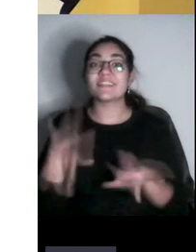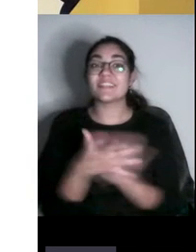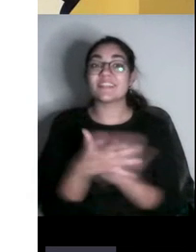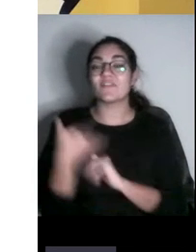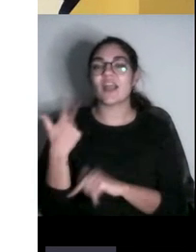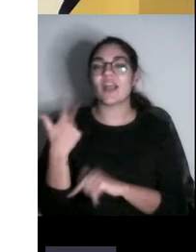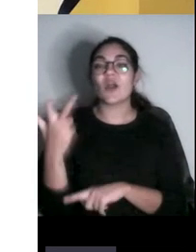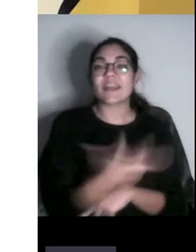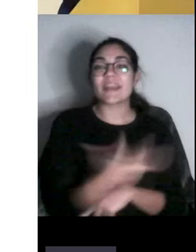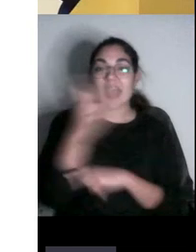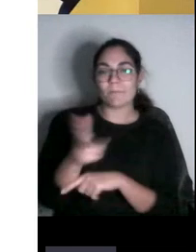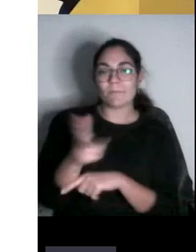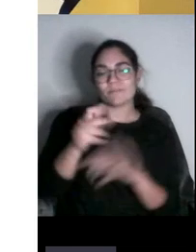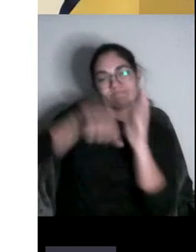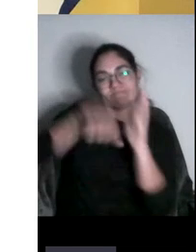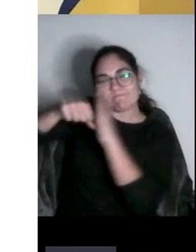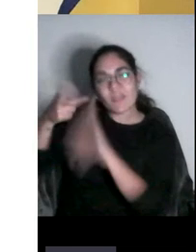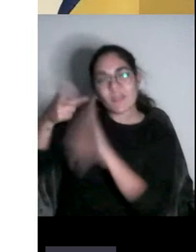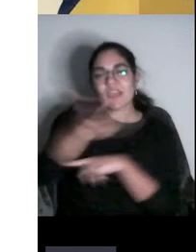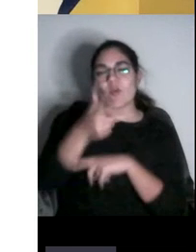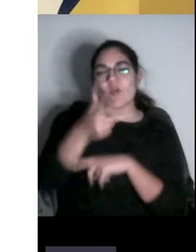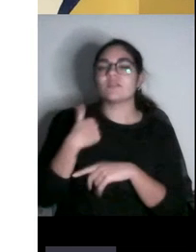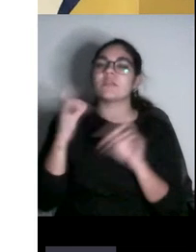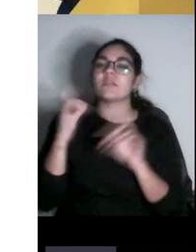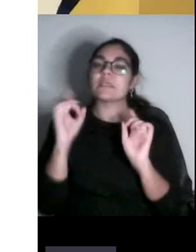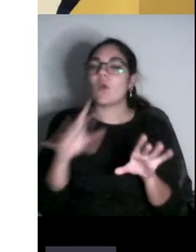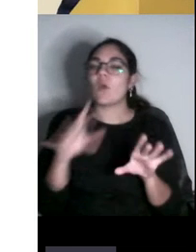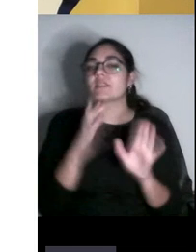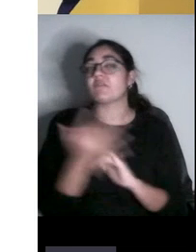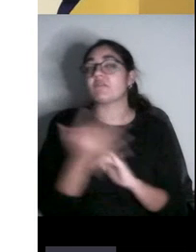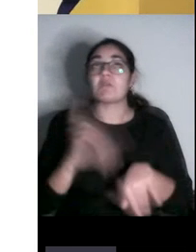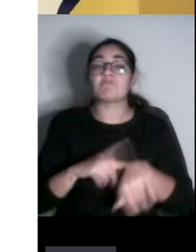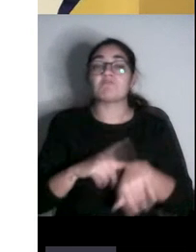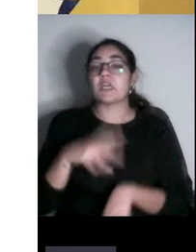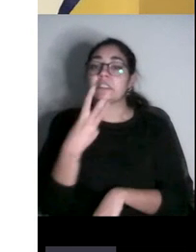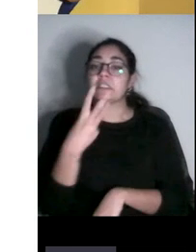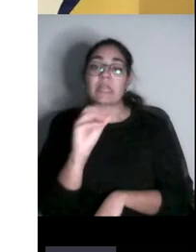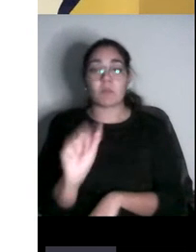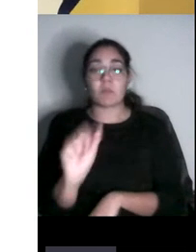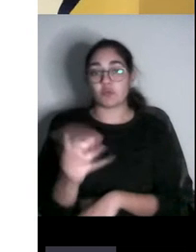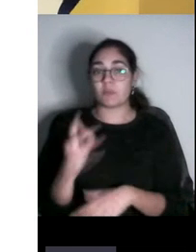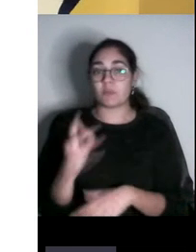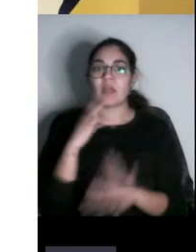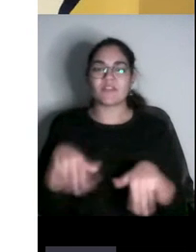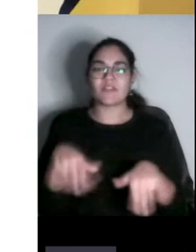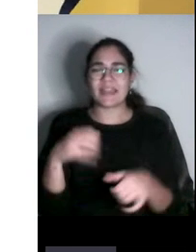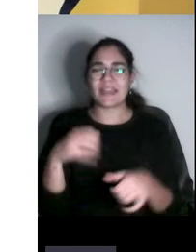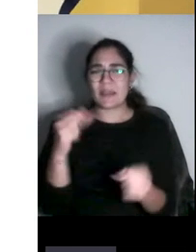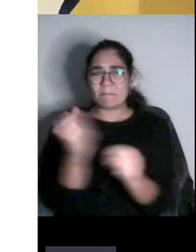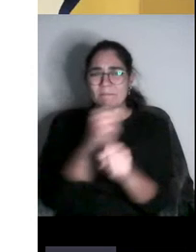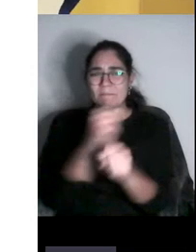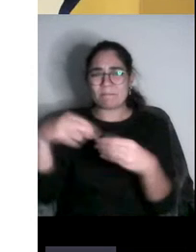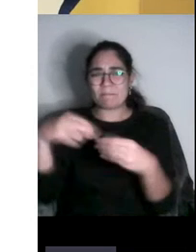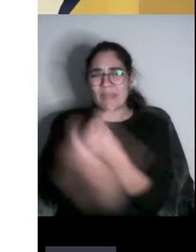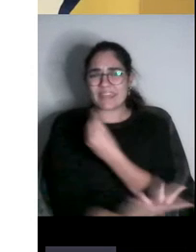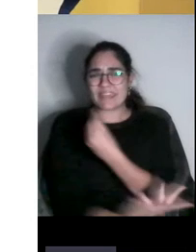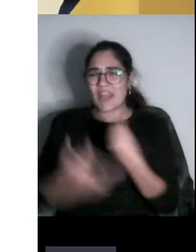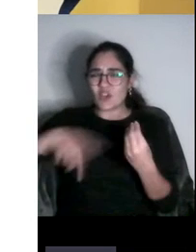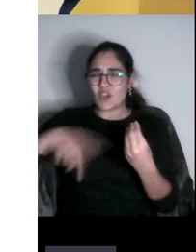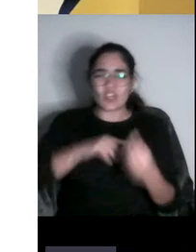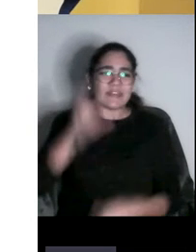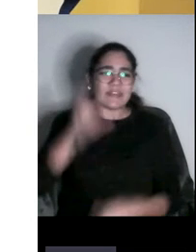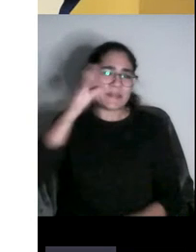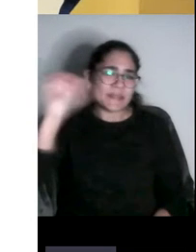de duración con el cual bueno pues él incumple el material la cantidad ingente de material que tuvimos que revisar escuchar